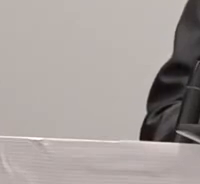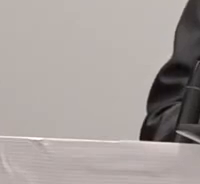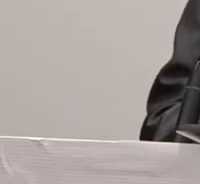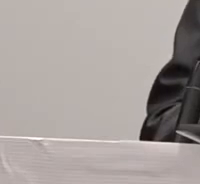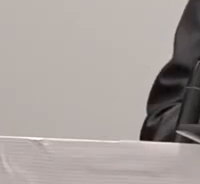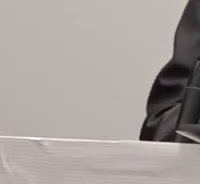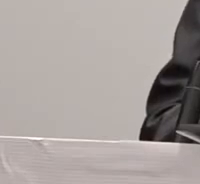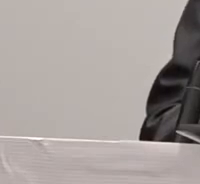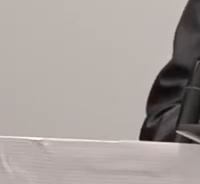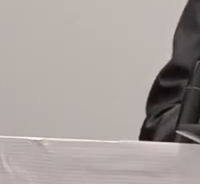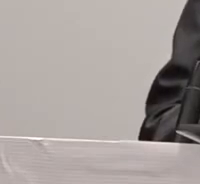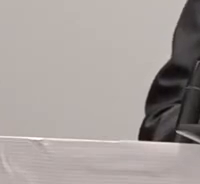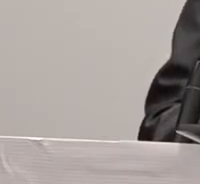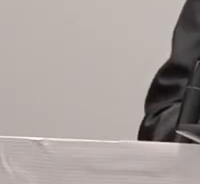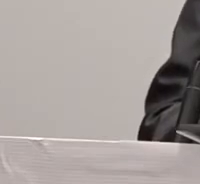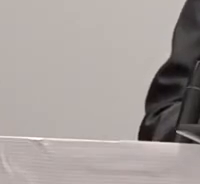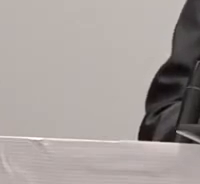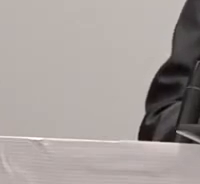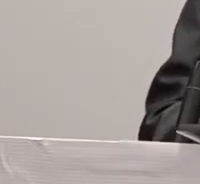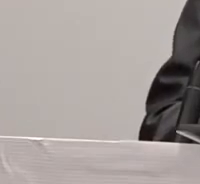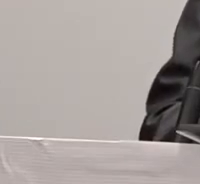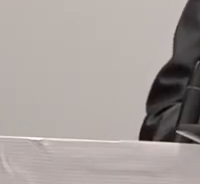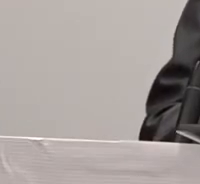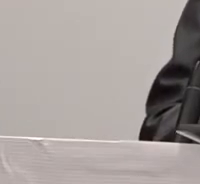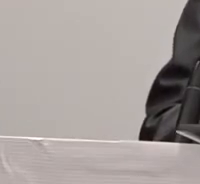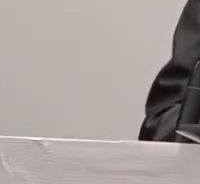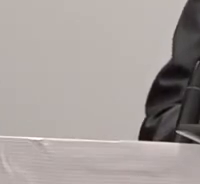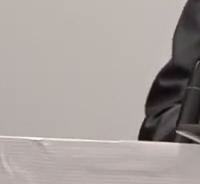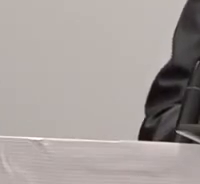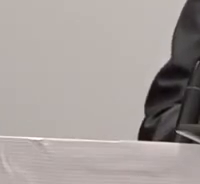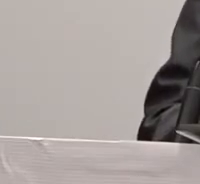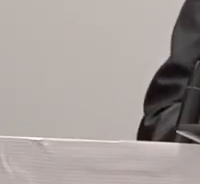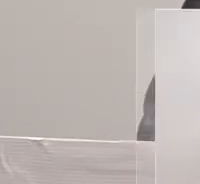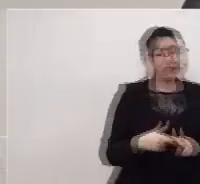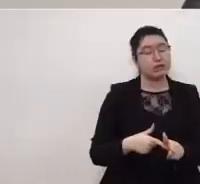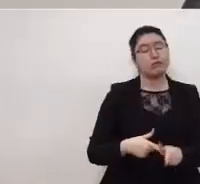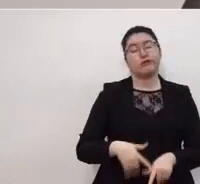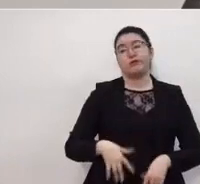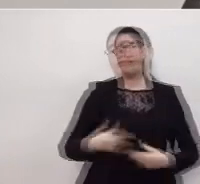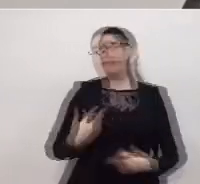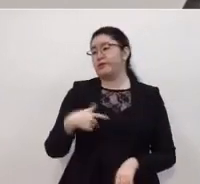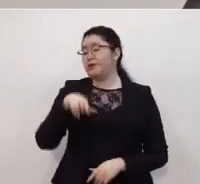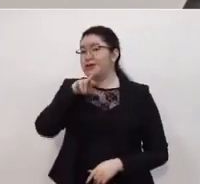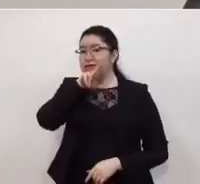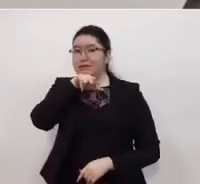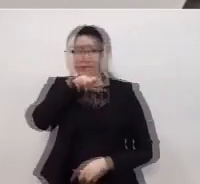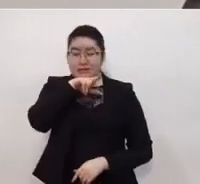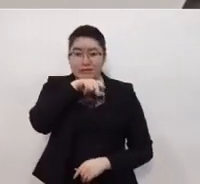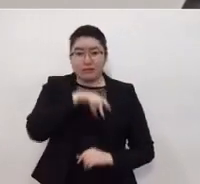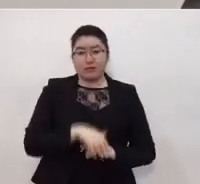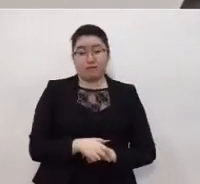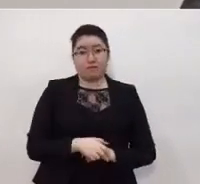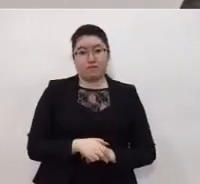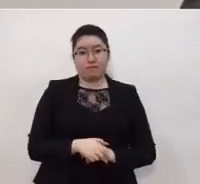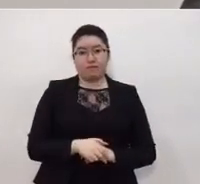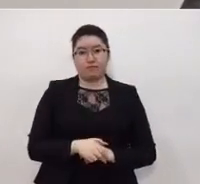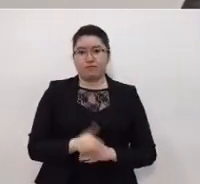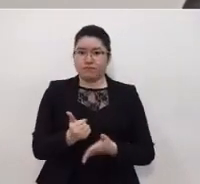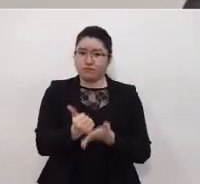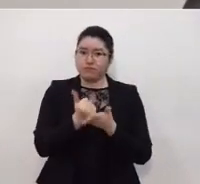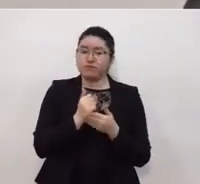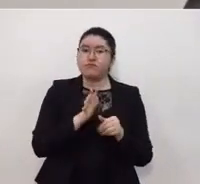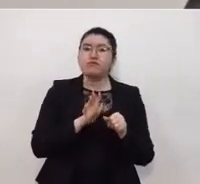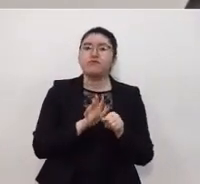y el ritmo al que siguen los contagios es un ritmo preocupante esto nos lleva a que